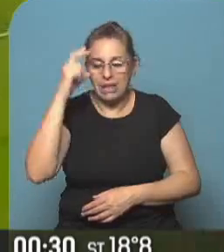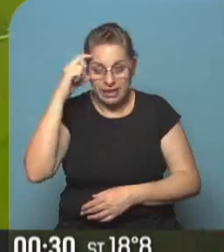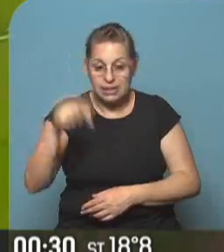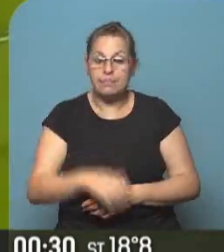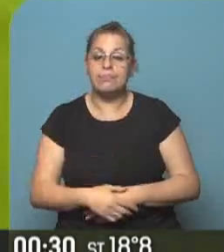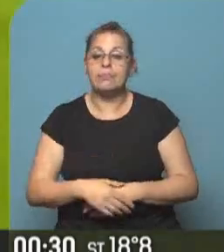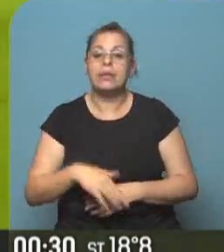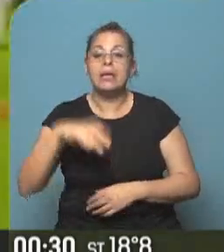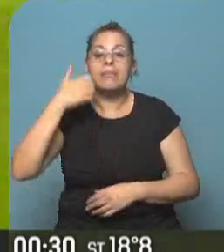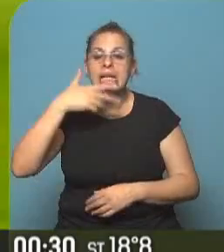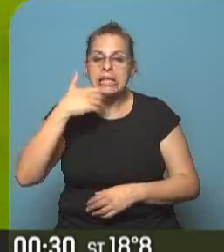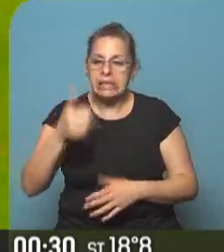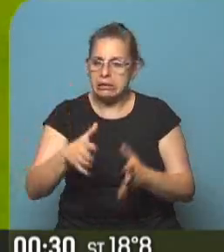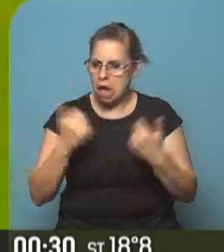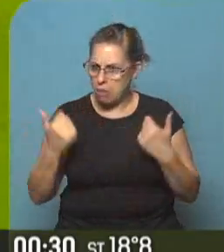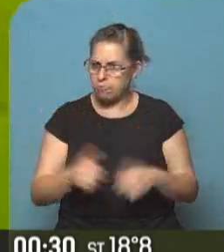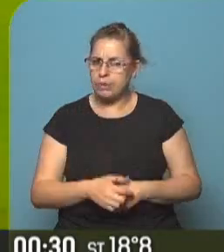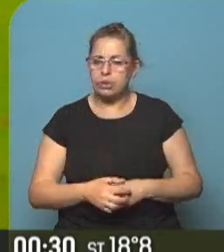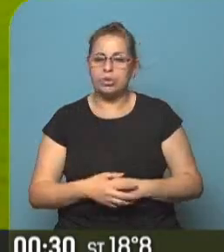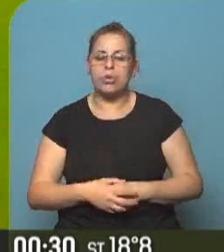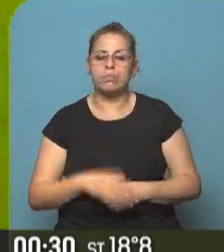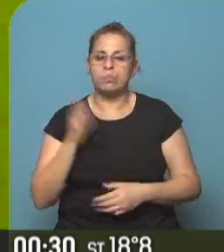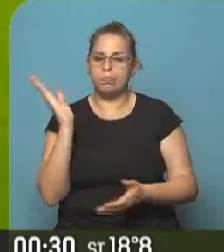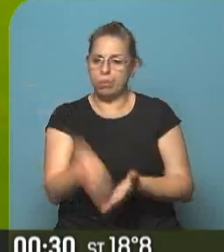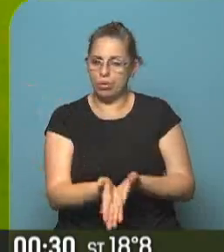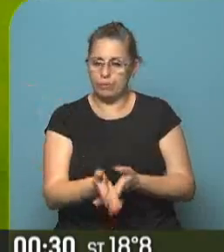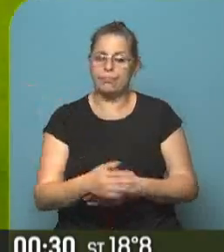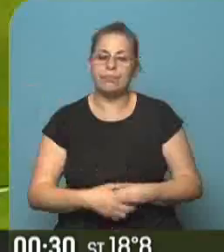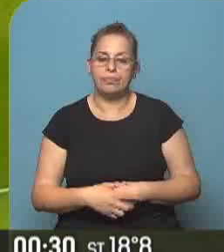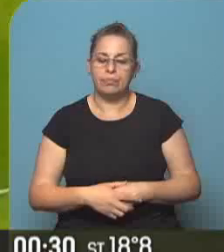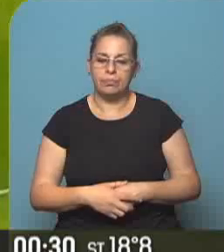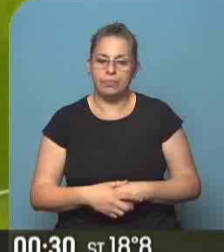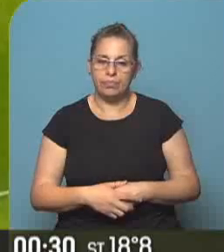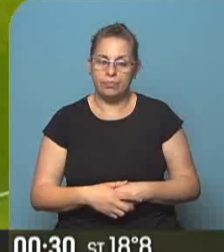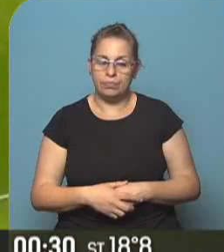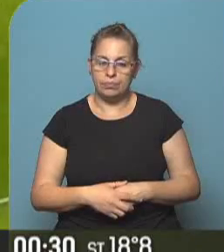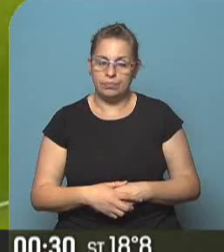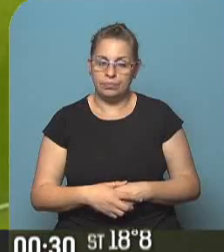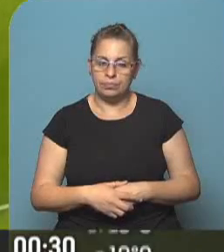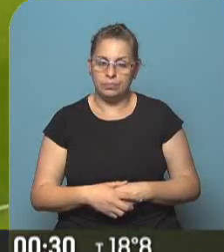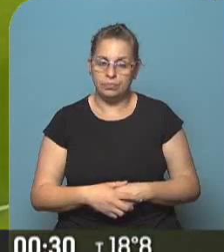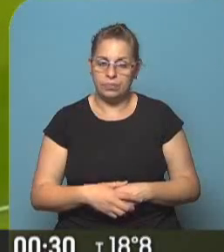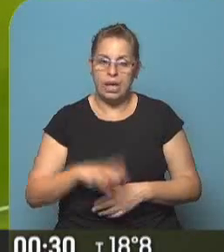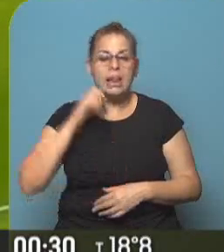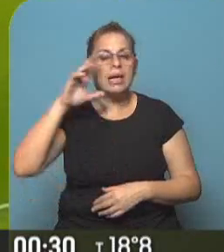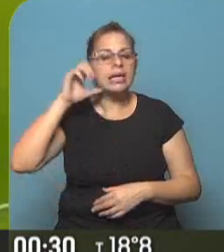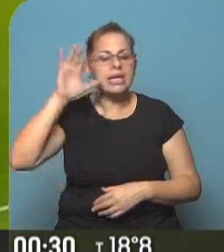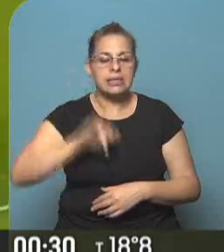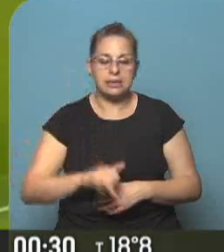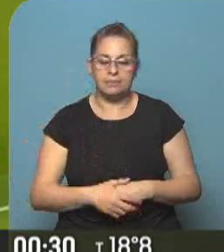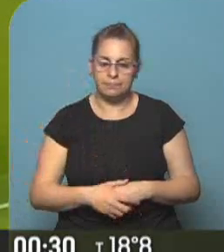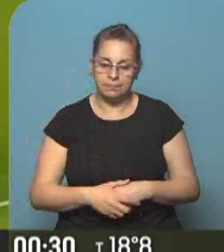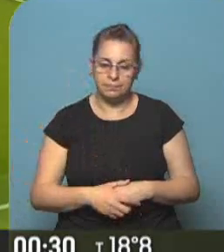Mesa para Barco. Lo derribó, en este caso, Alcaraz